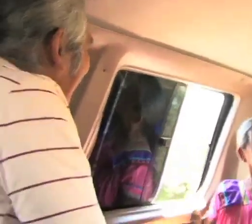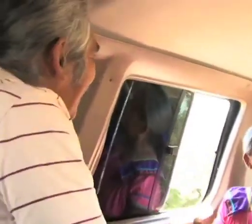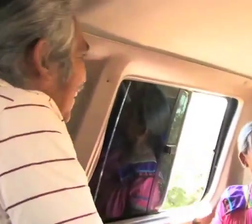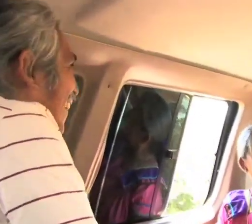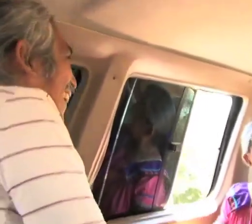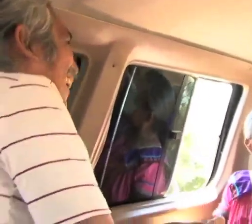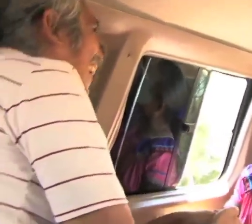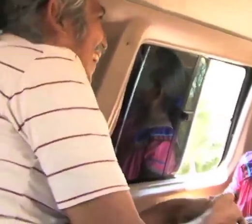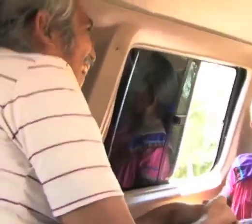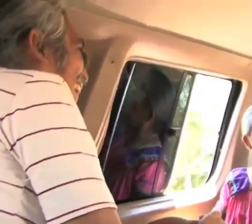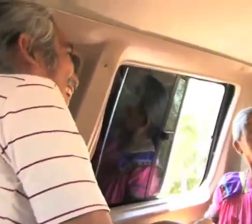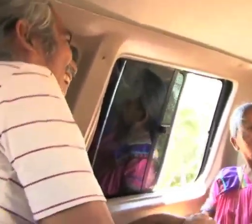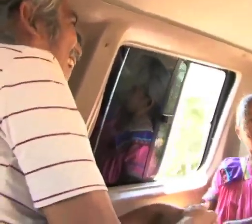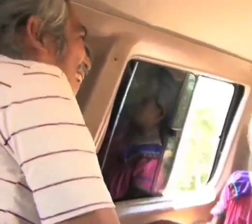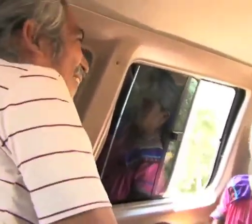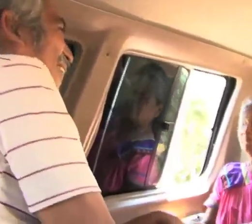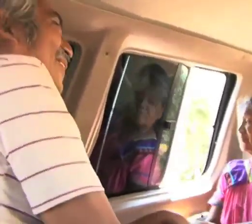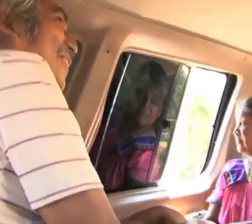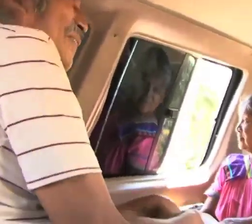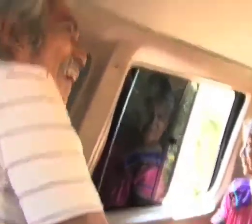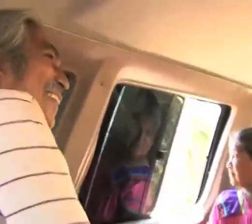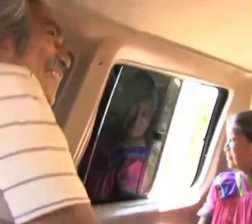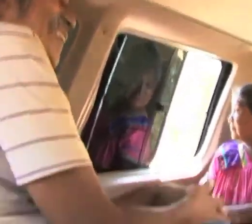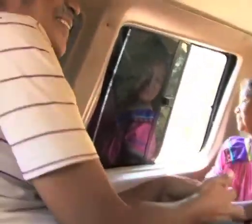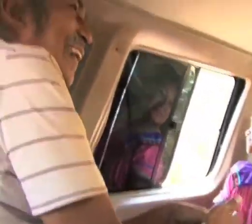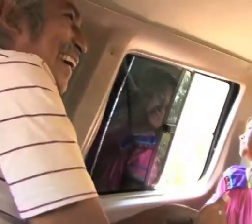¿Cómo lo vio? Bien, traslado.